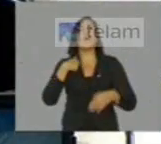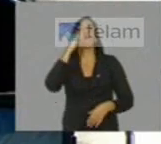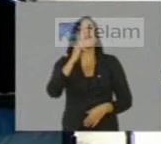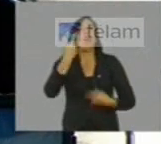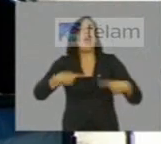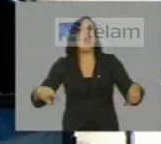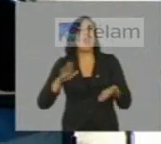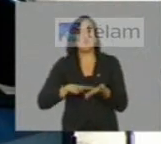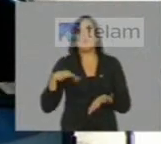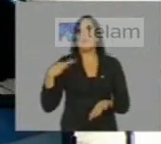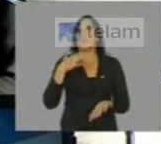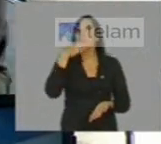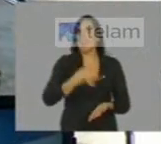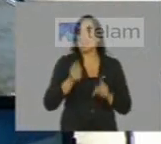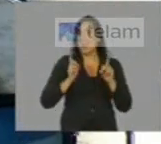no quiero extenderme demasiado